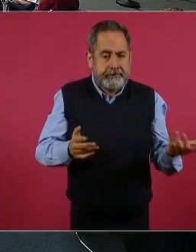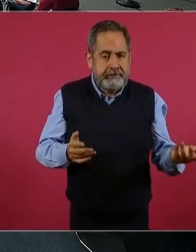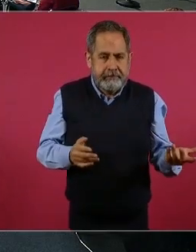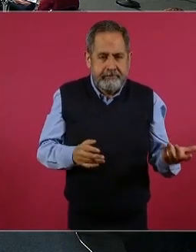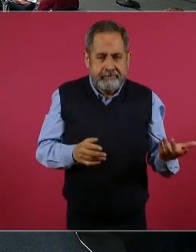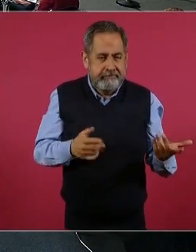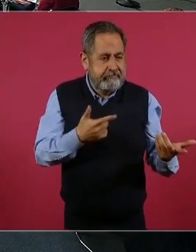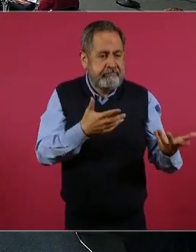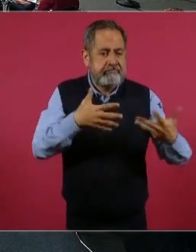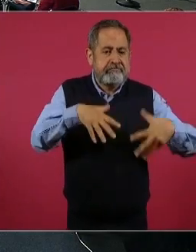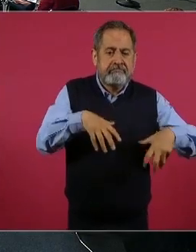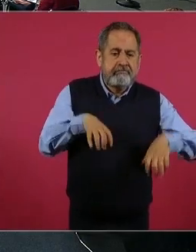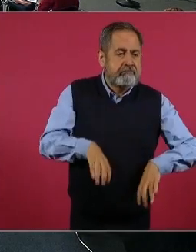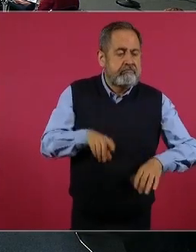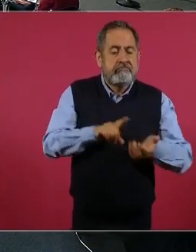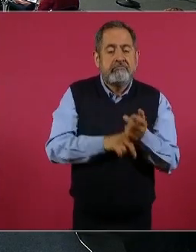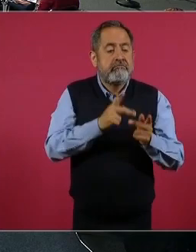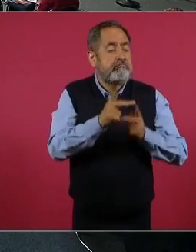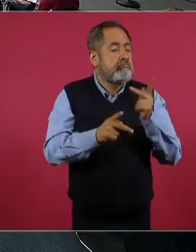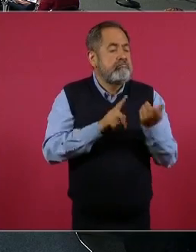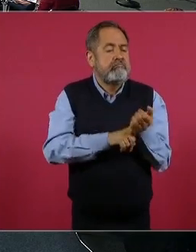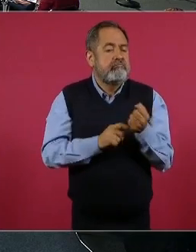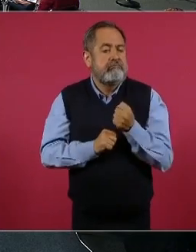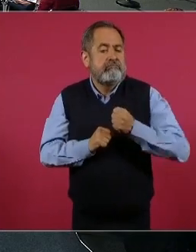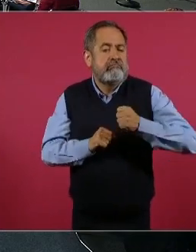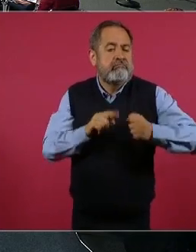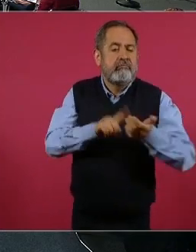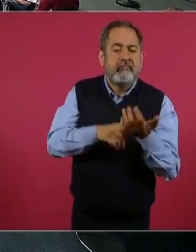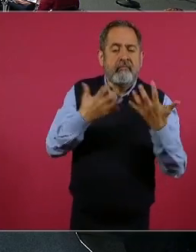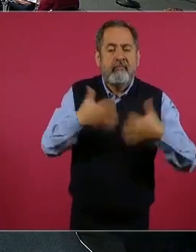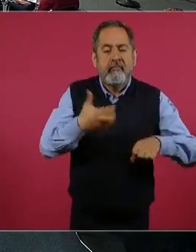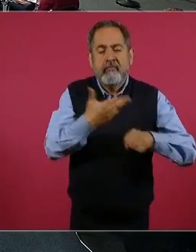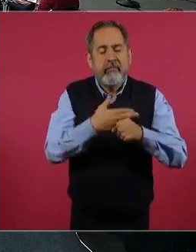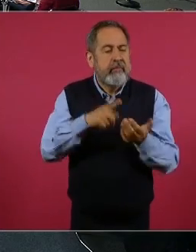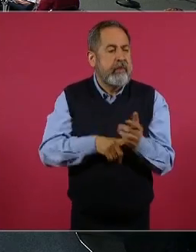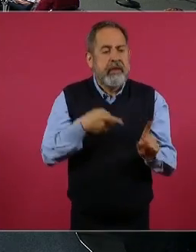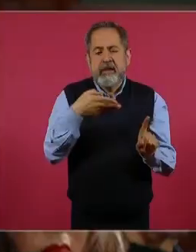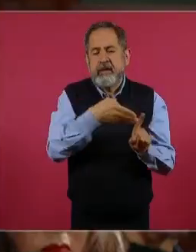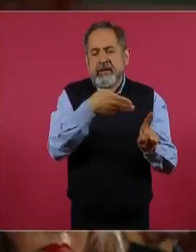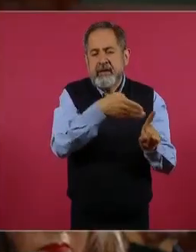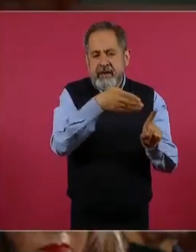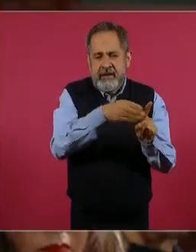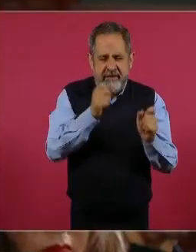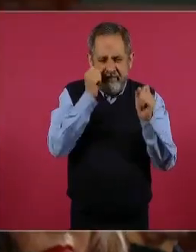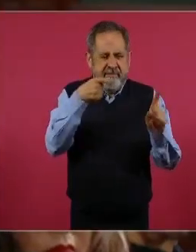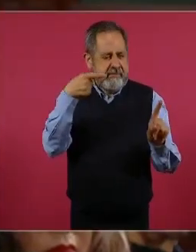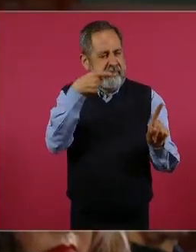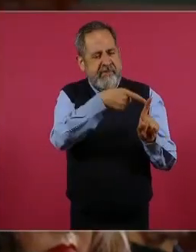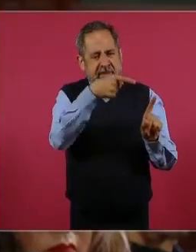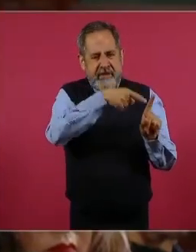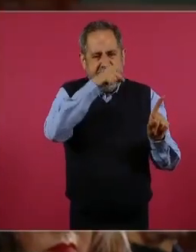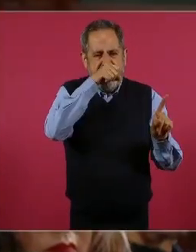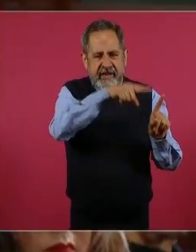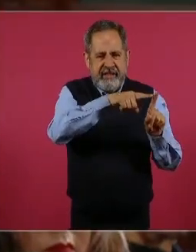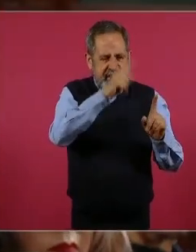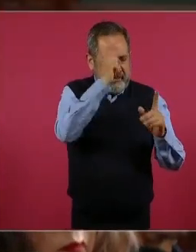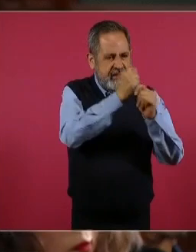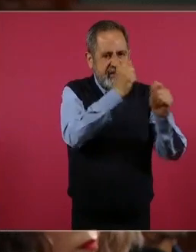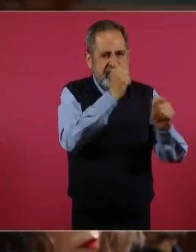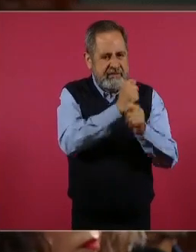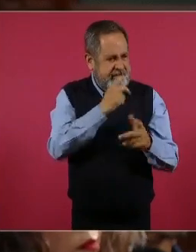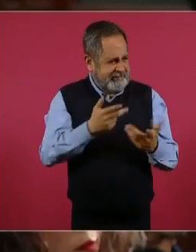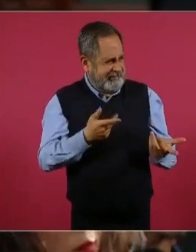que tenían créditos eran empresas, una empresa me llamó mucho la atención, de